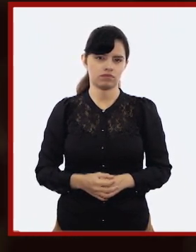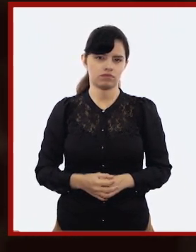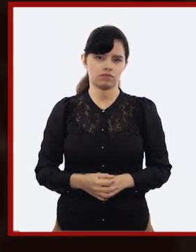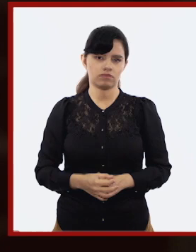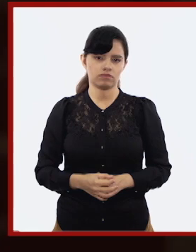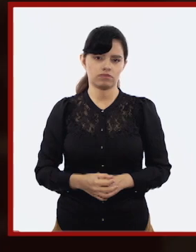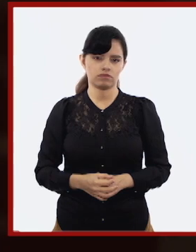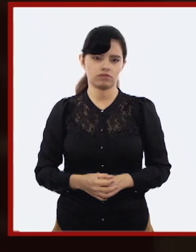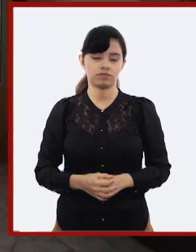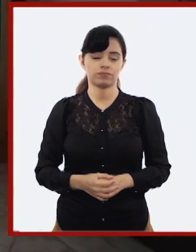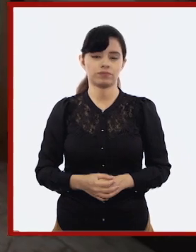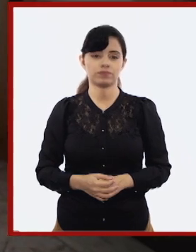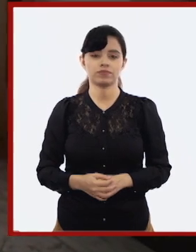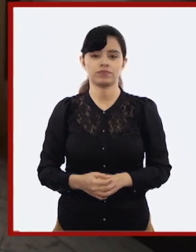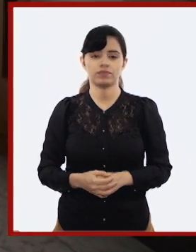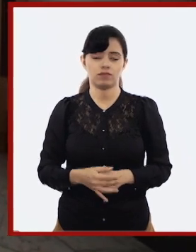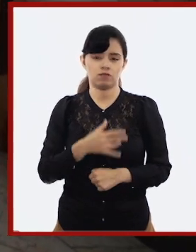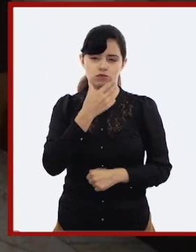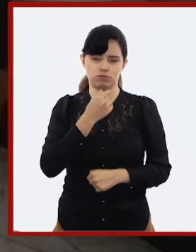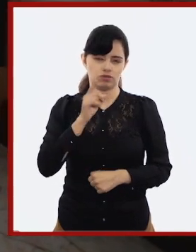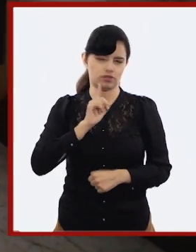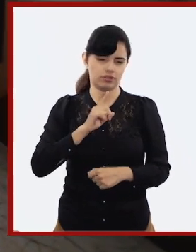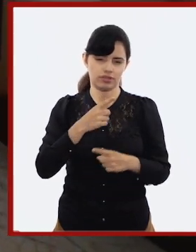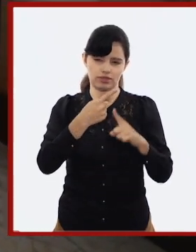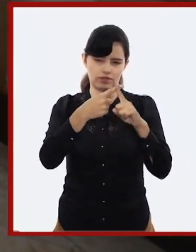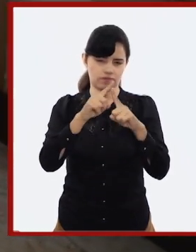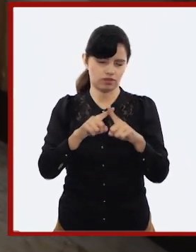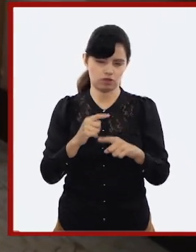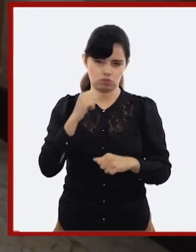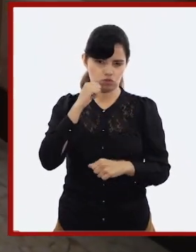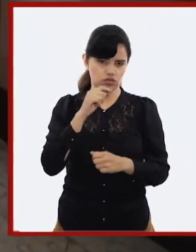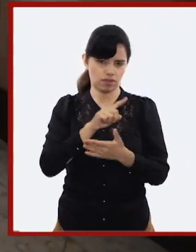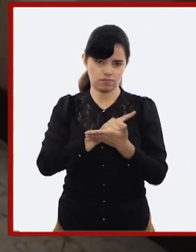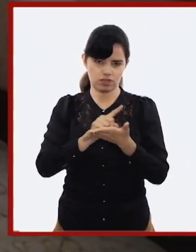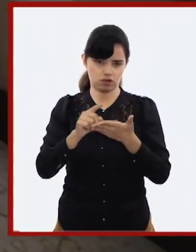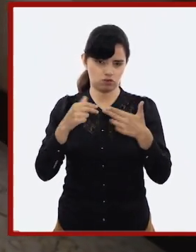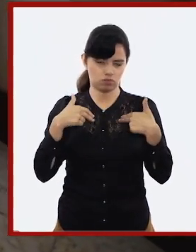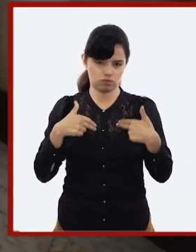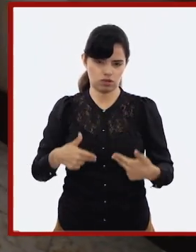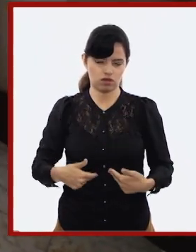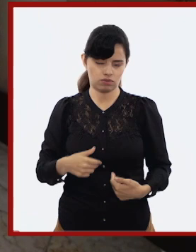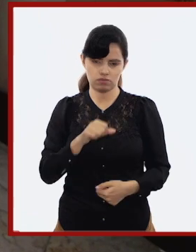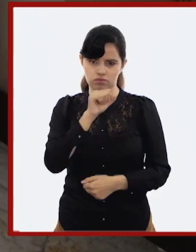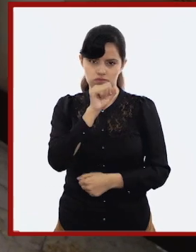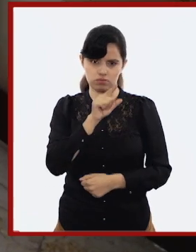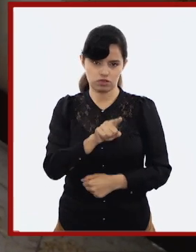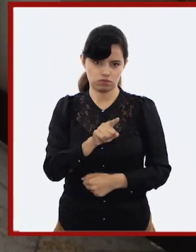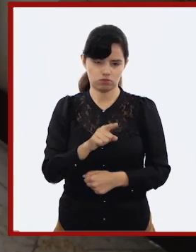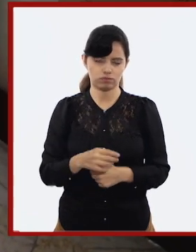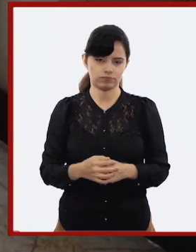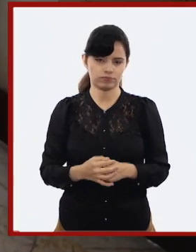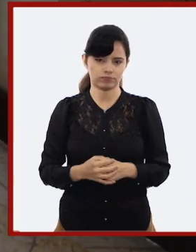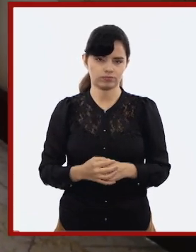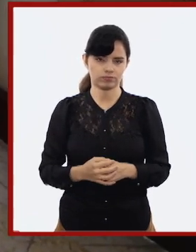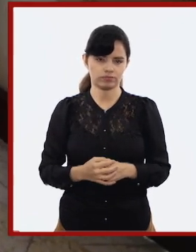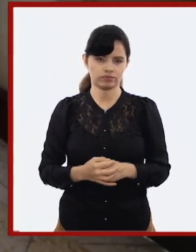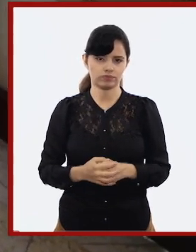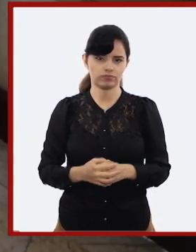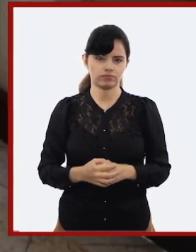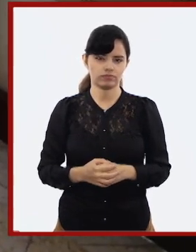Hombres y mujeres somos diferentes, pero tenemos los mismos derechos. Como seres humanos somos iguales porque ambos